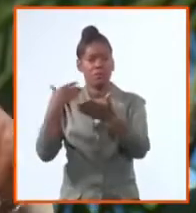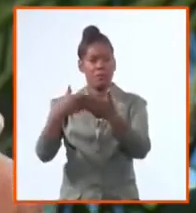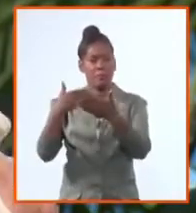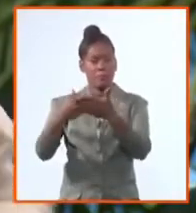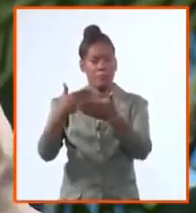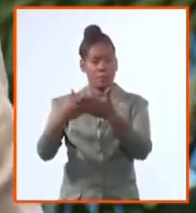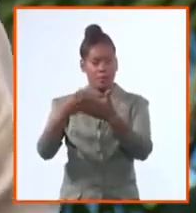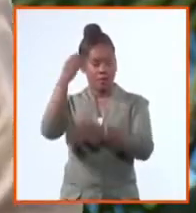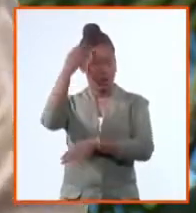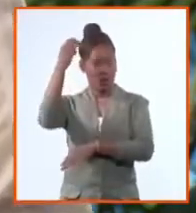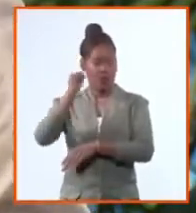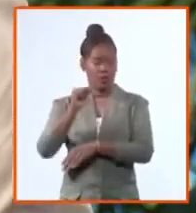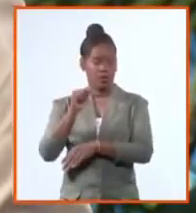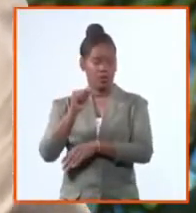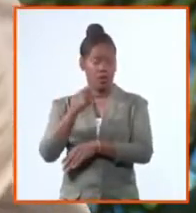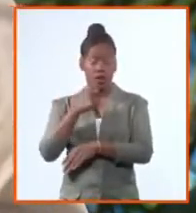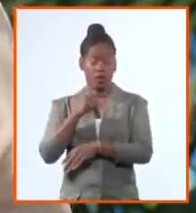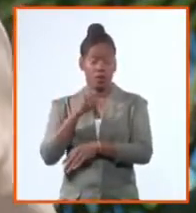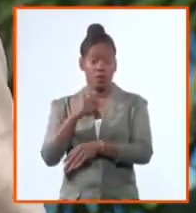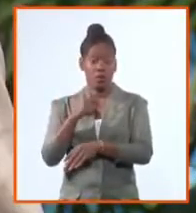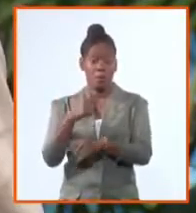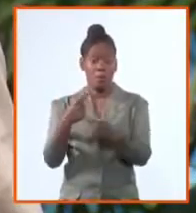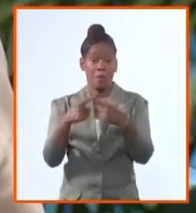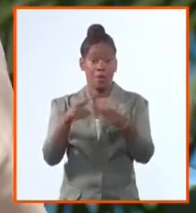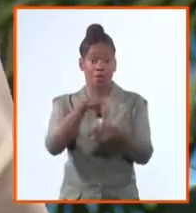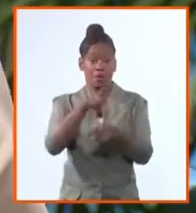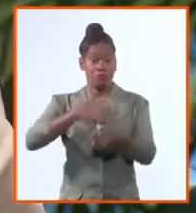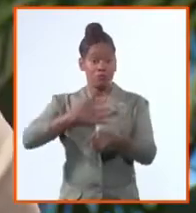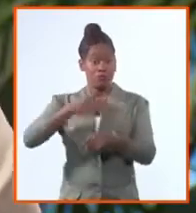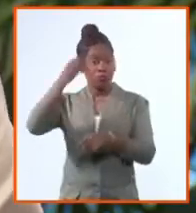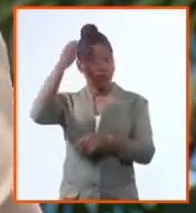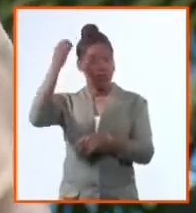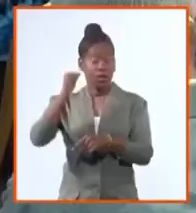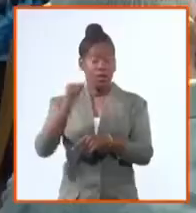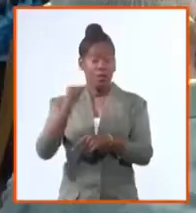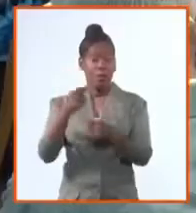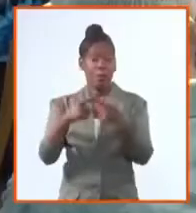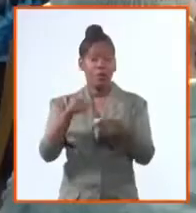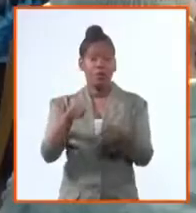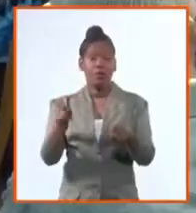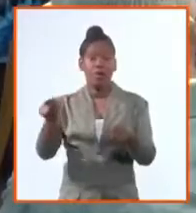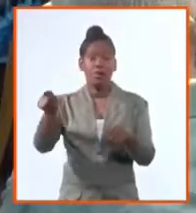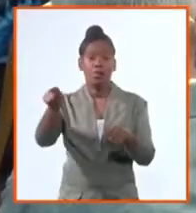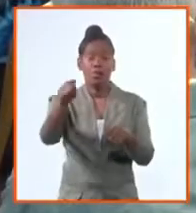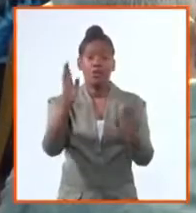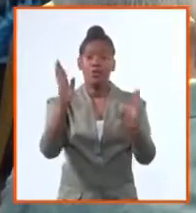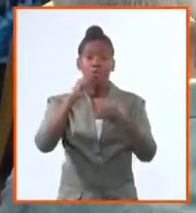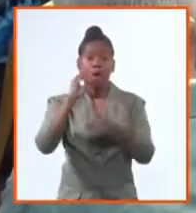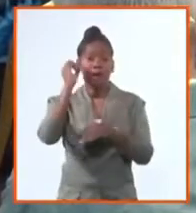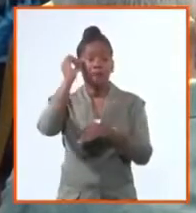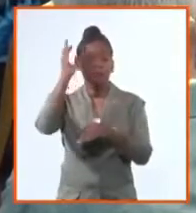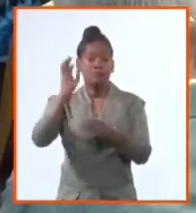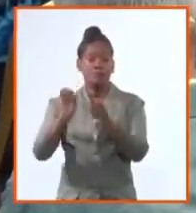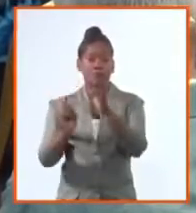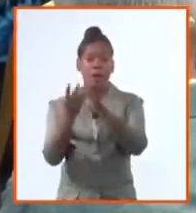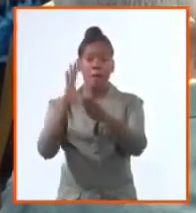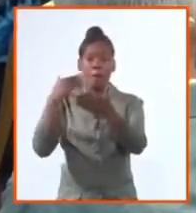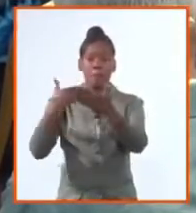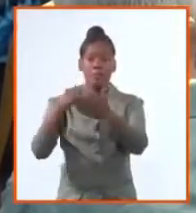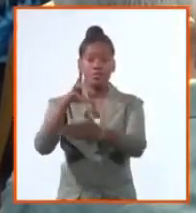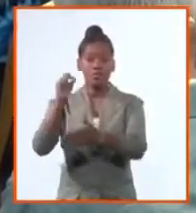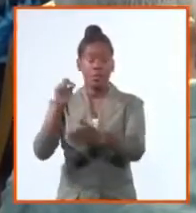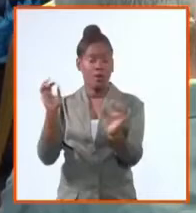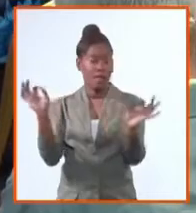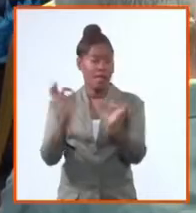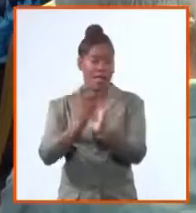tasa de 10%, eso significaría que nosotros tuviéramos que estar creando 200 empresas nuevas cada año. Se pueden imaginar que estamos muy lejos